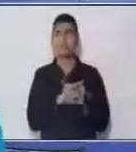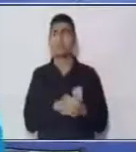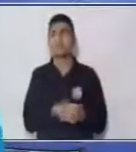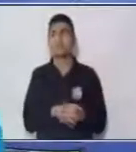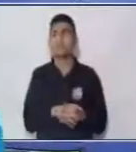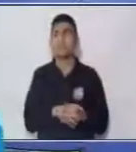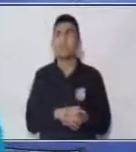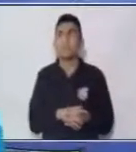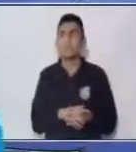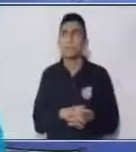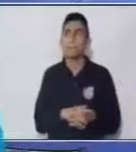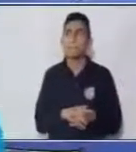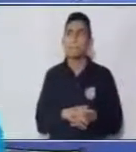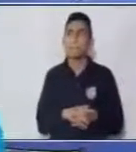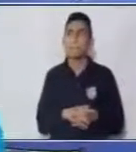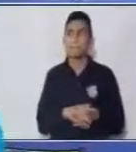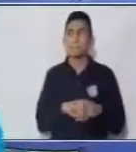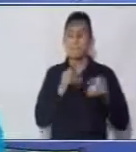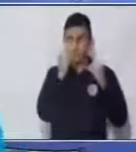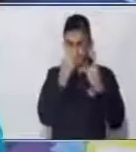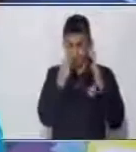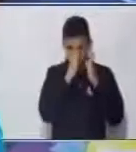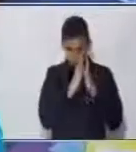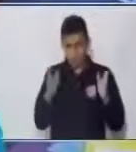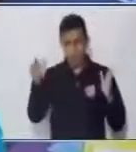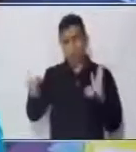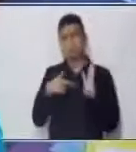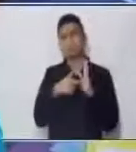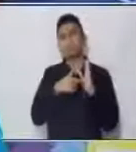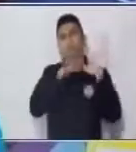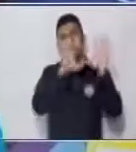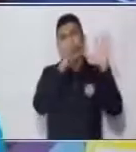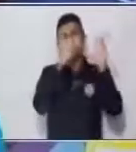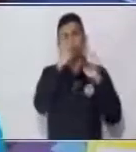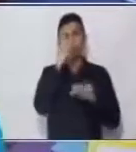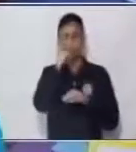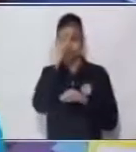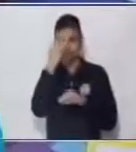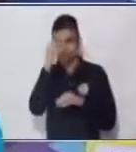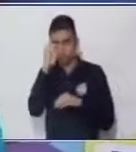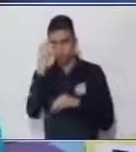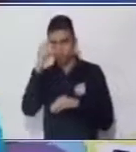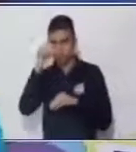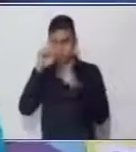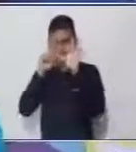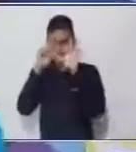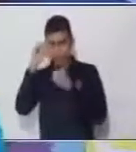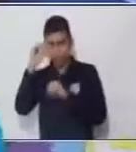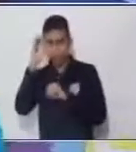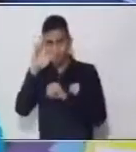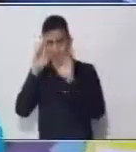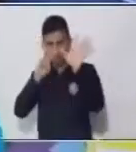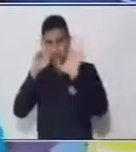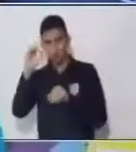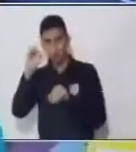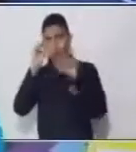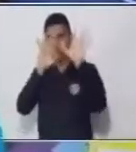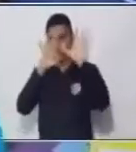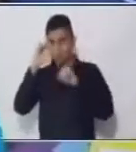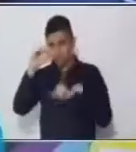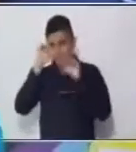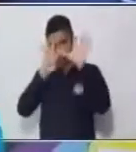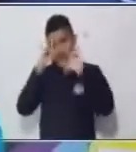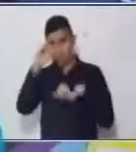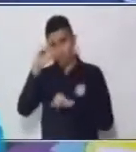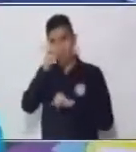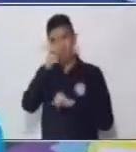treinta, cuarenta, cincuenta, sesenta, setenta, ochenta, noventa, cien Necesitamos diez monedas de a diez Por lo tanto diez es divisor